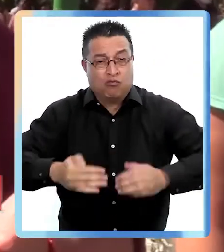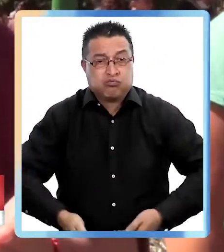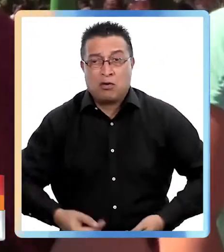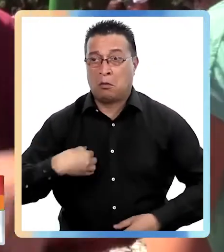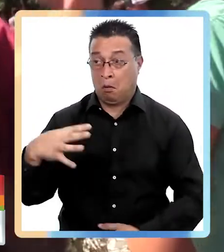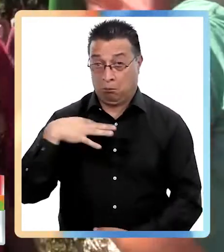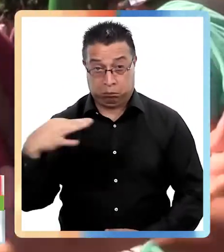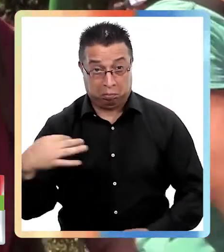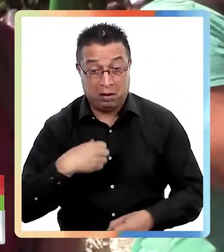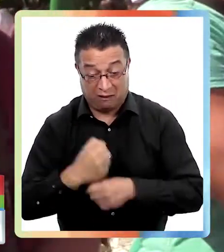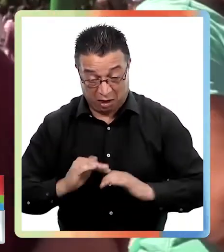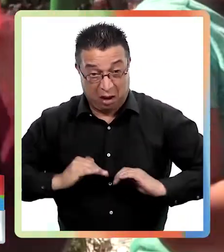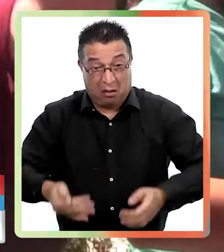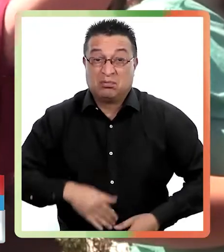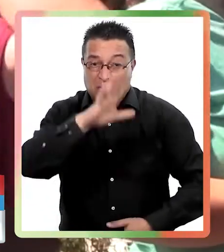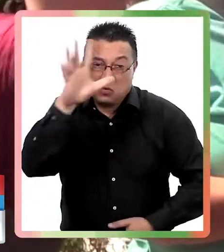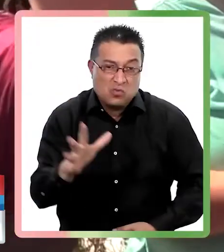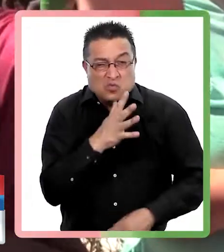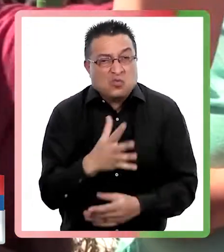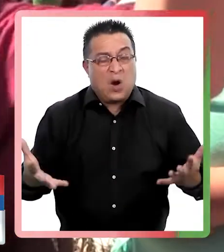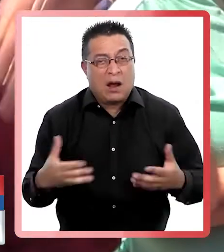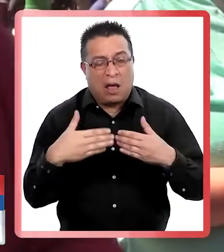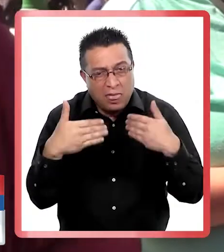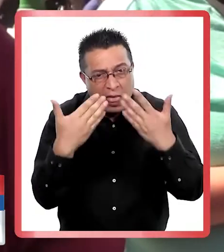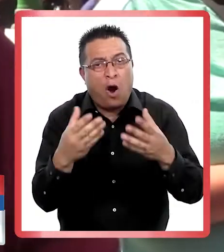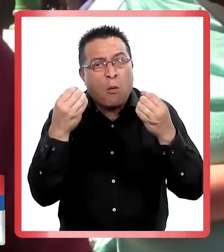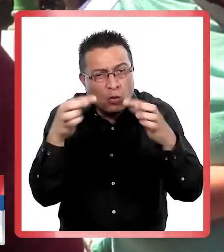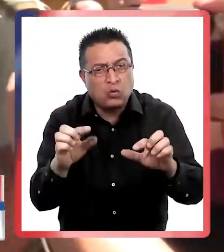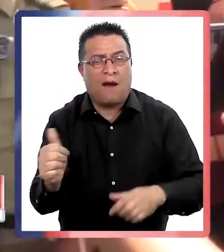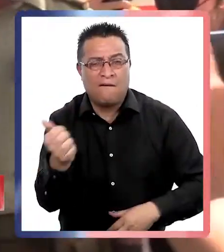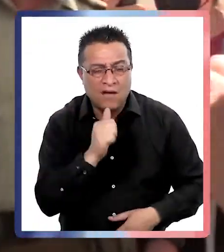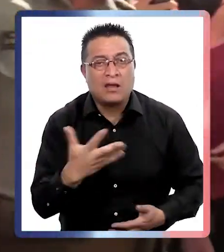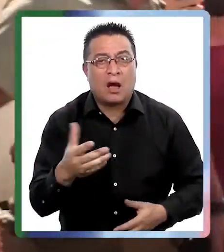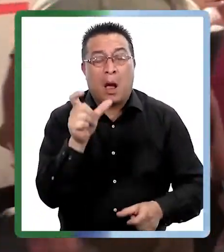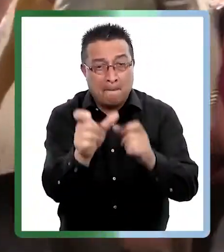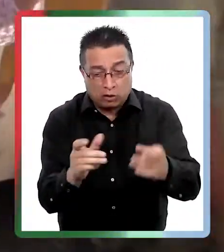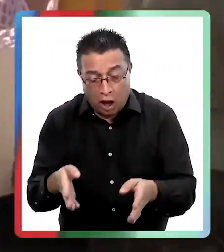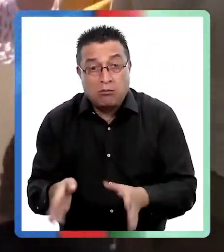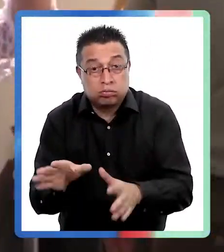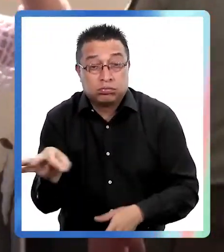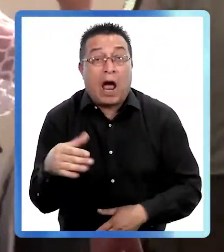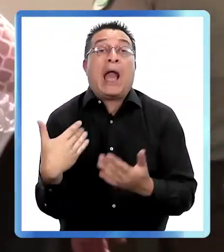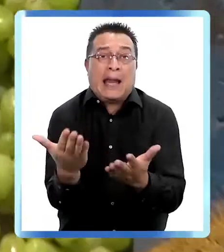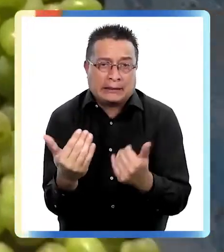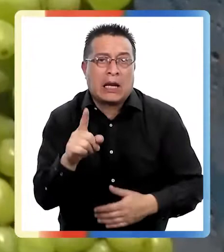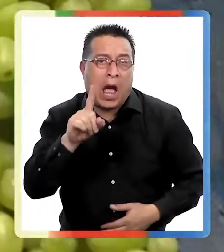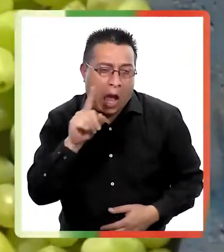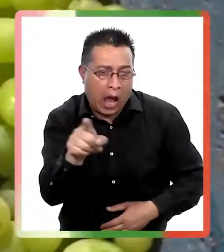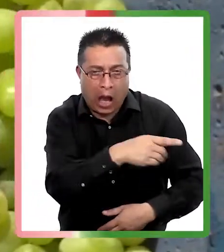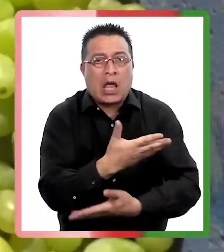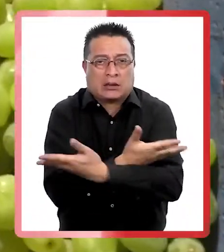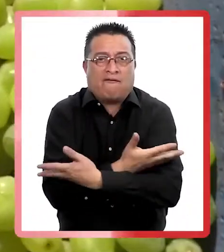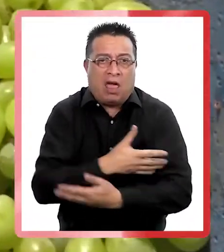gente. Si hay una persona de ambulante es porque la necesidad existe en San Felipe. 2 representantes de esta agrupación mantuvieron una reunión